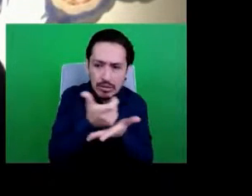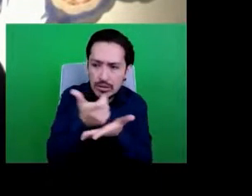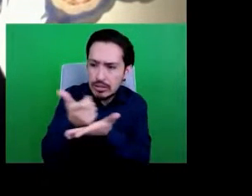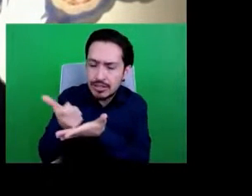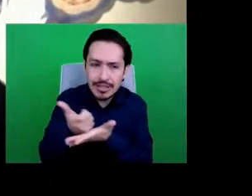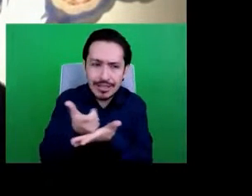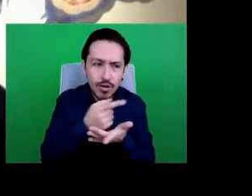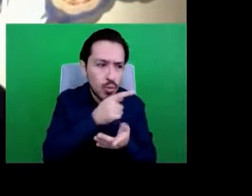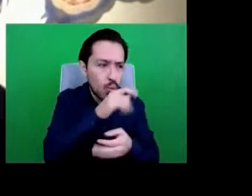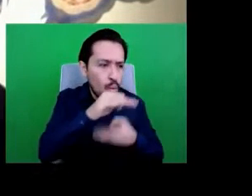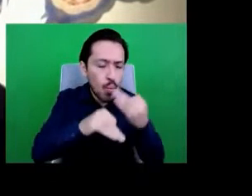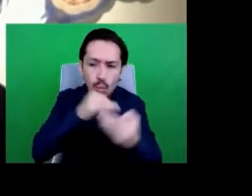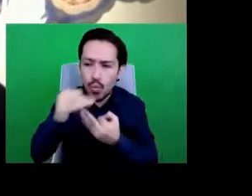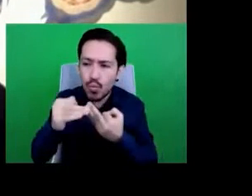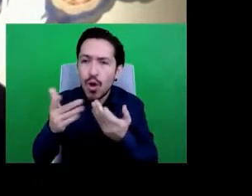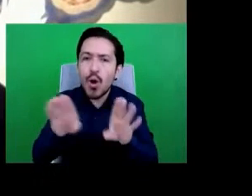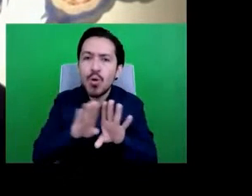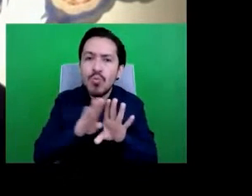cultura.